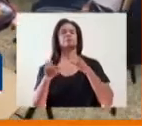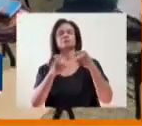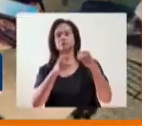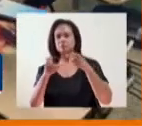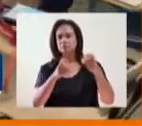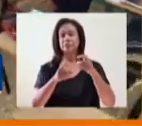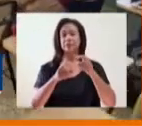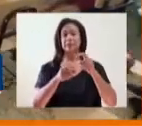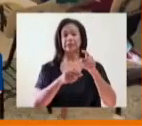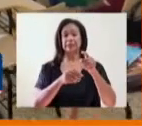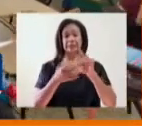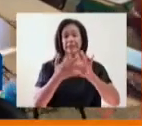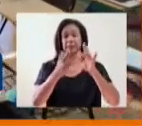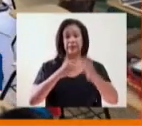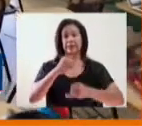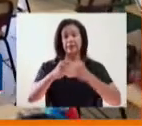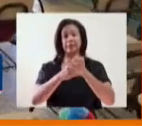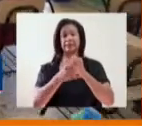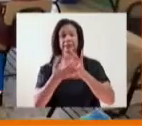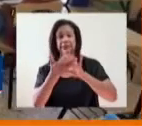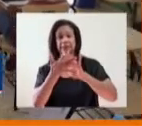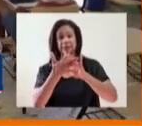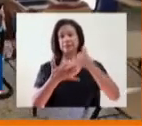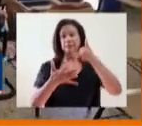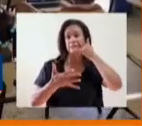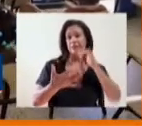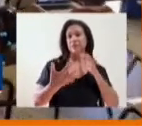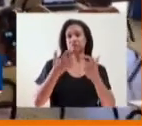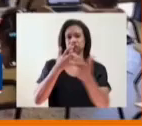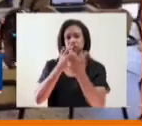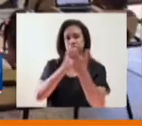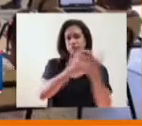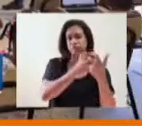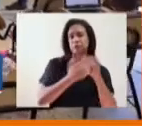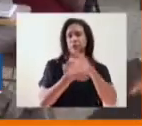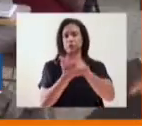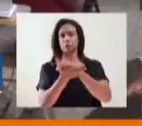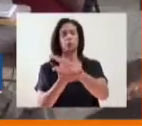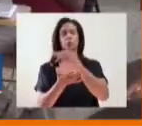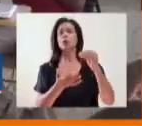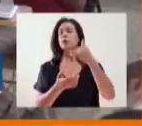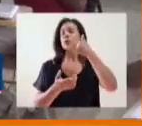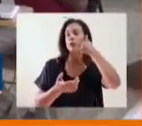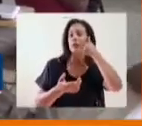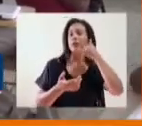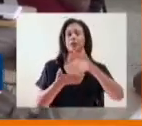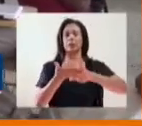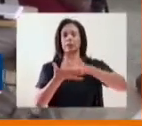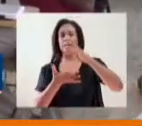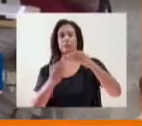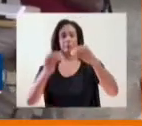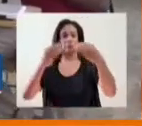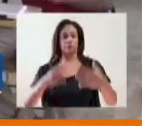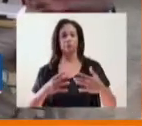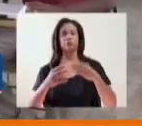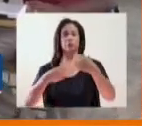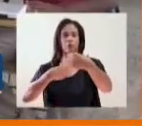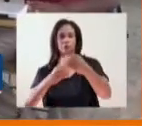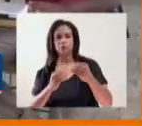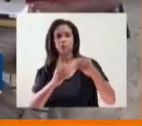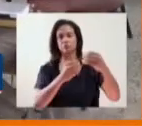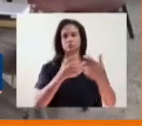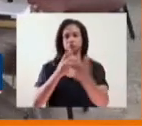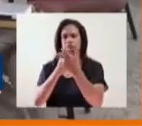definitivamente los pasos que se den sean ser más certero y no tan improvisado y que no nos cueste tanto